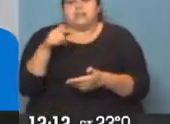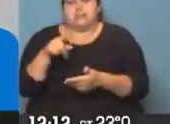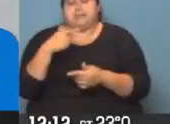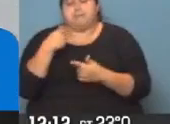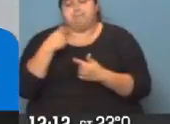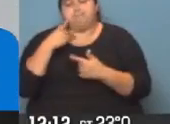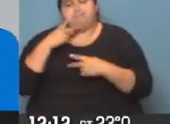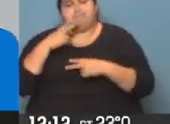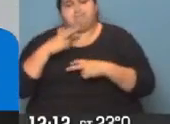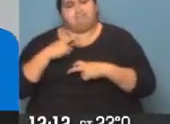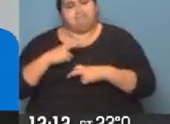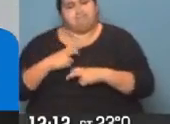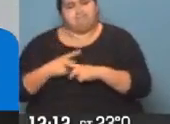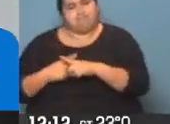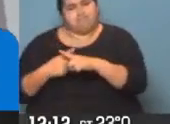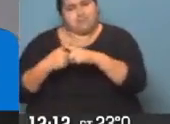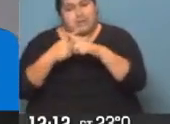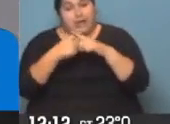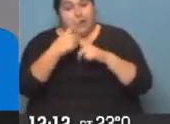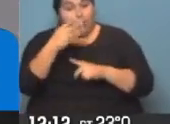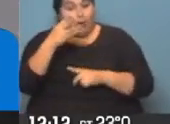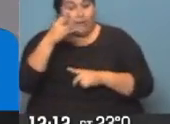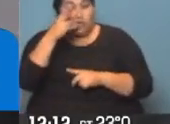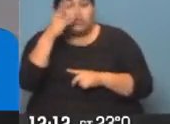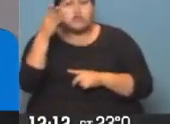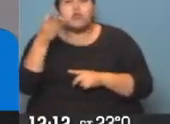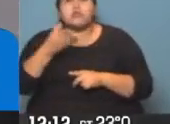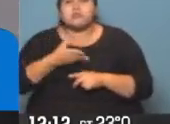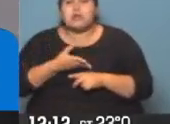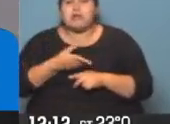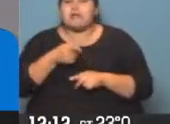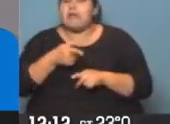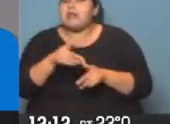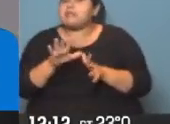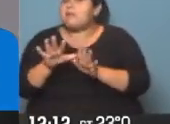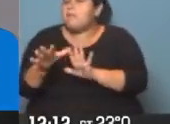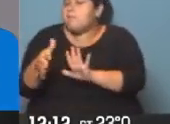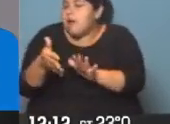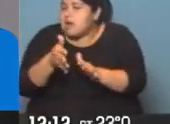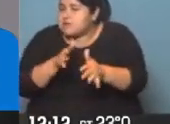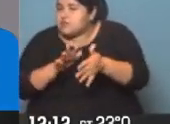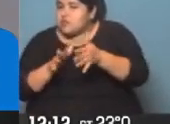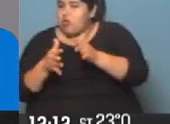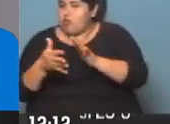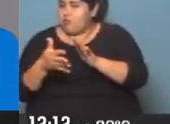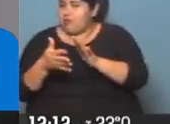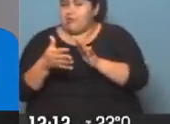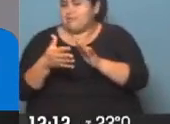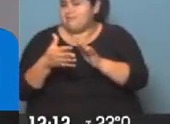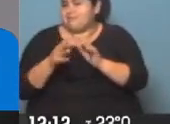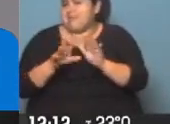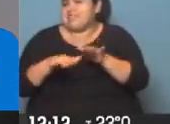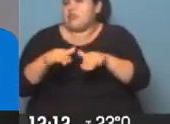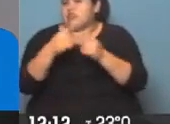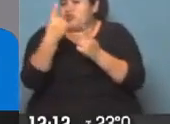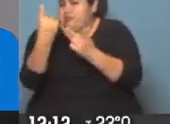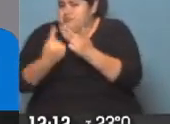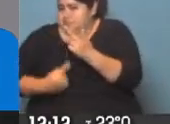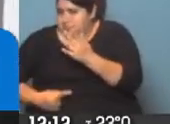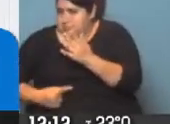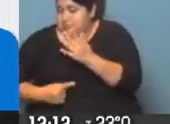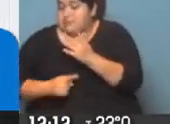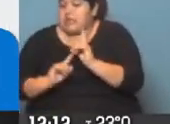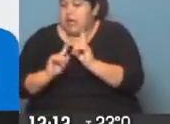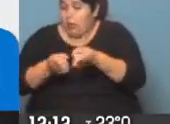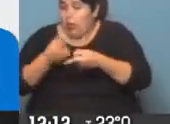para justamente, el 48% es un promedio, el promedio esconde disparidades, entonces intentamos meternos